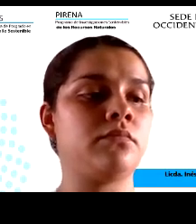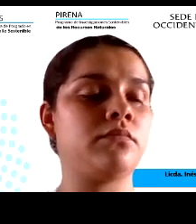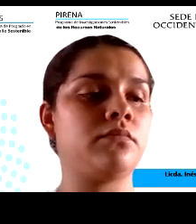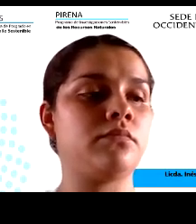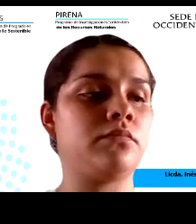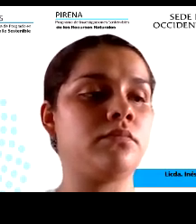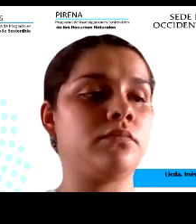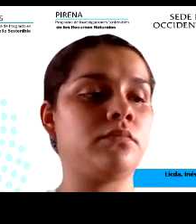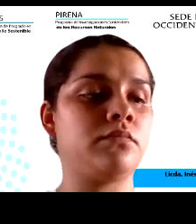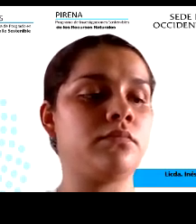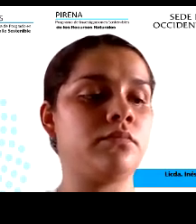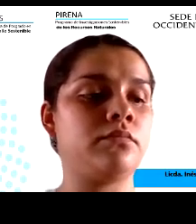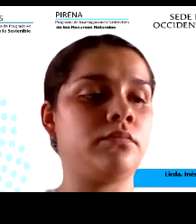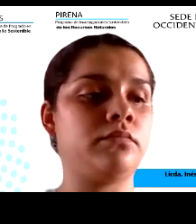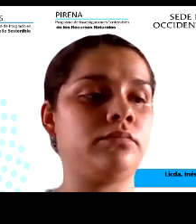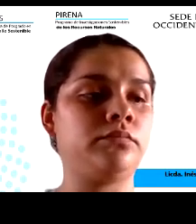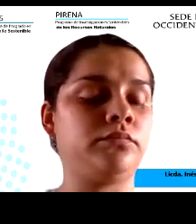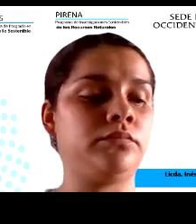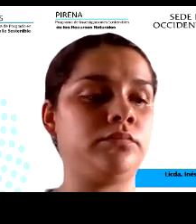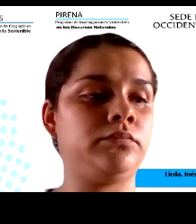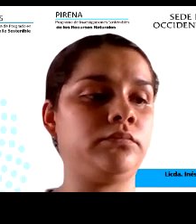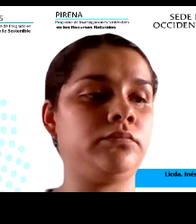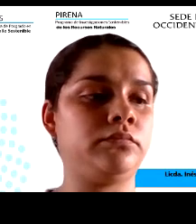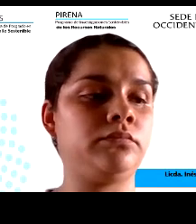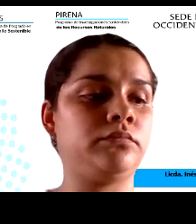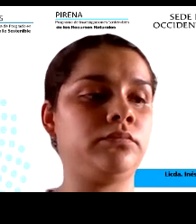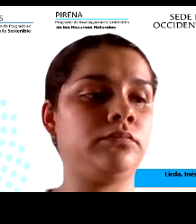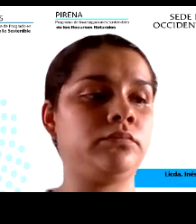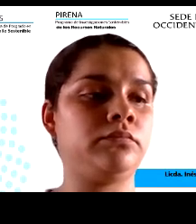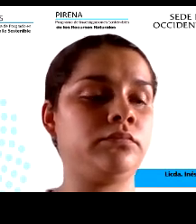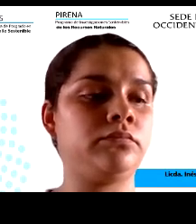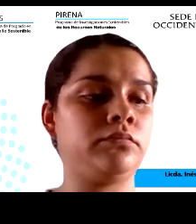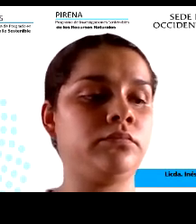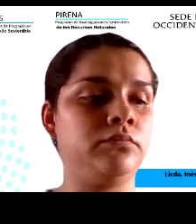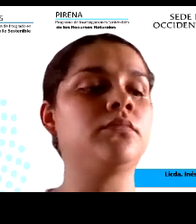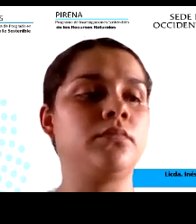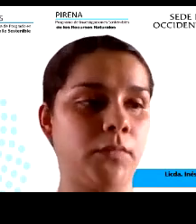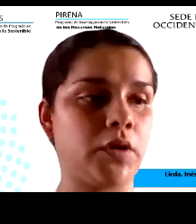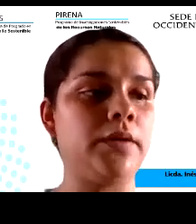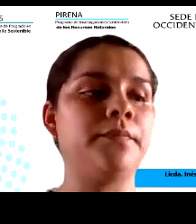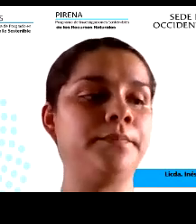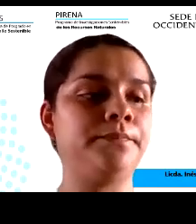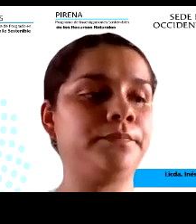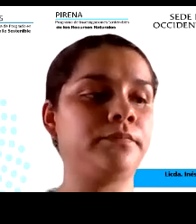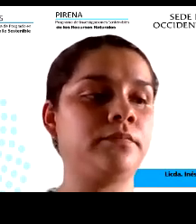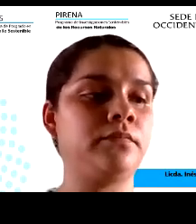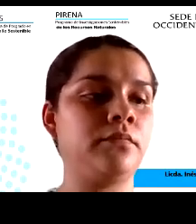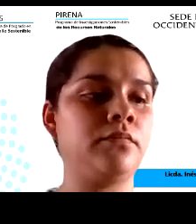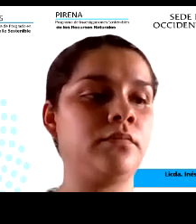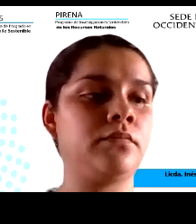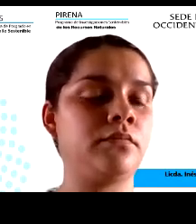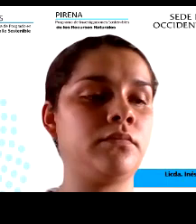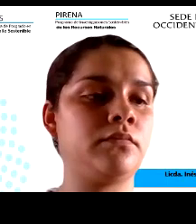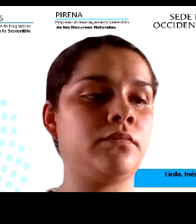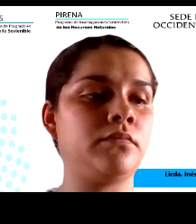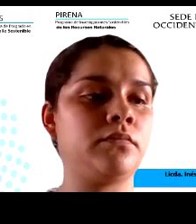los 50 metros, ya no escucha el ruido, tal vez a 100 metros, depende de la dirección del viento mucho. Entonces, si vemos que en un